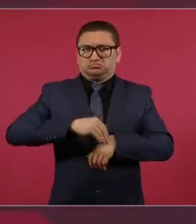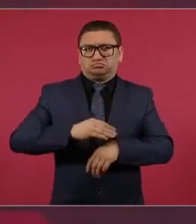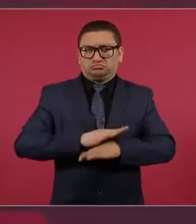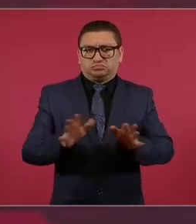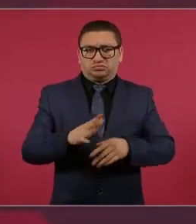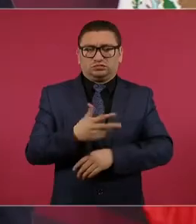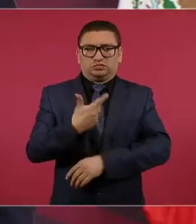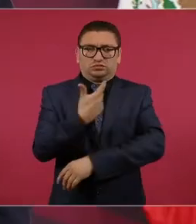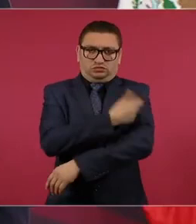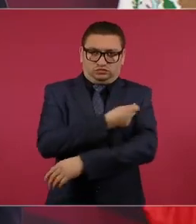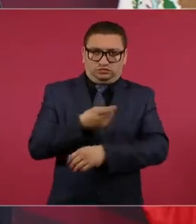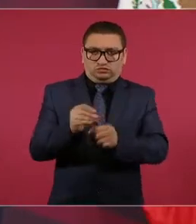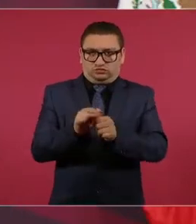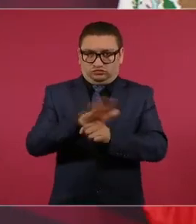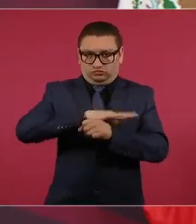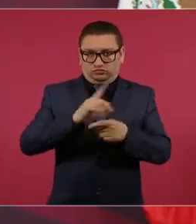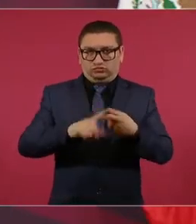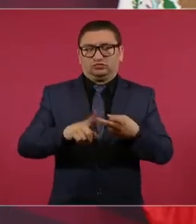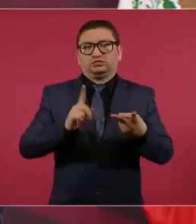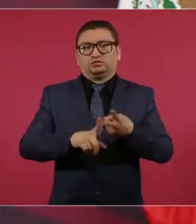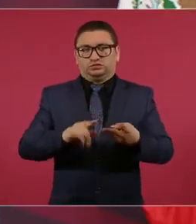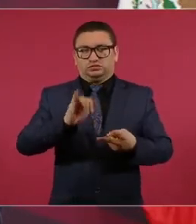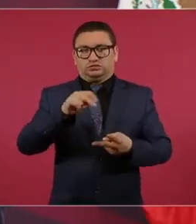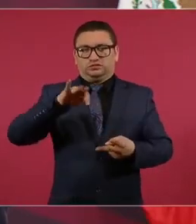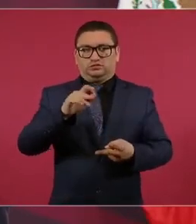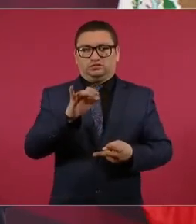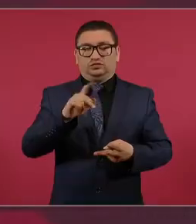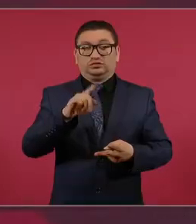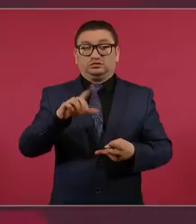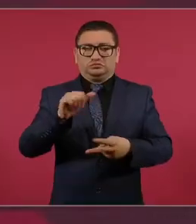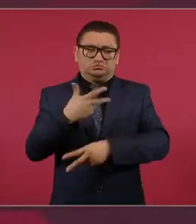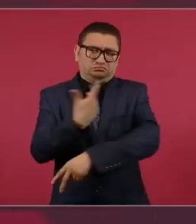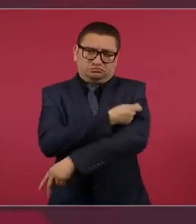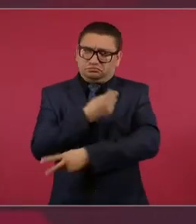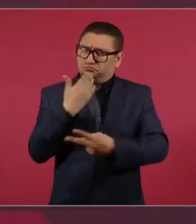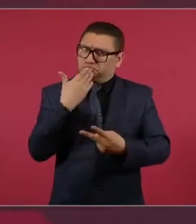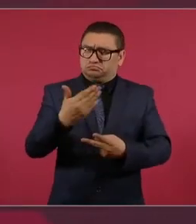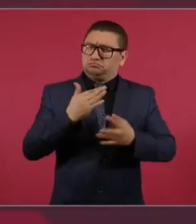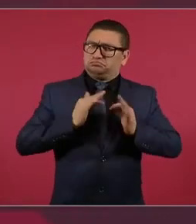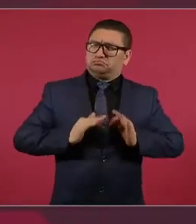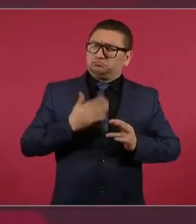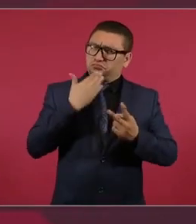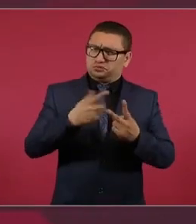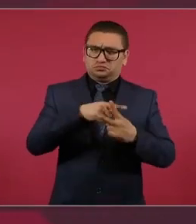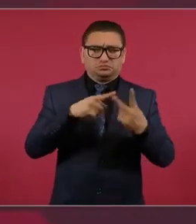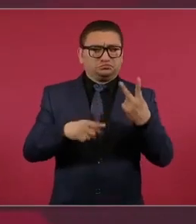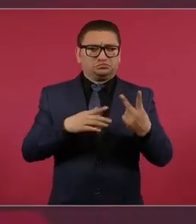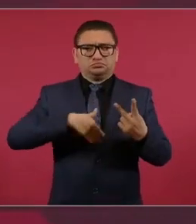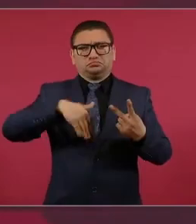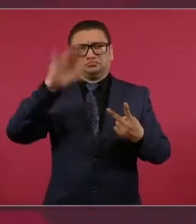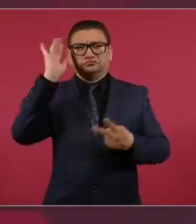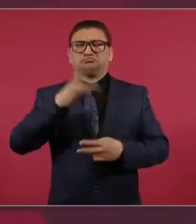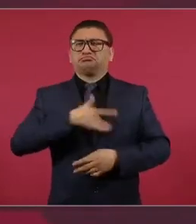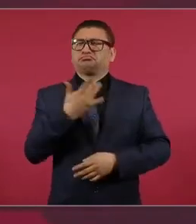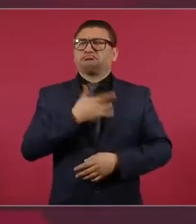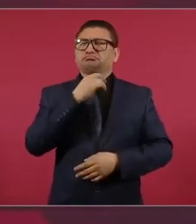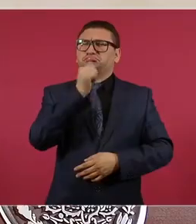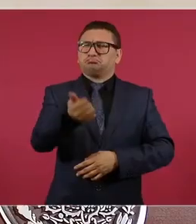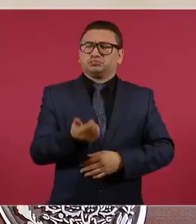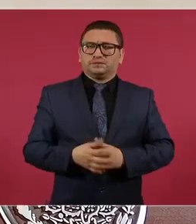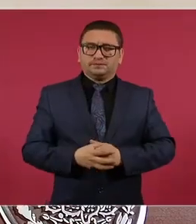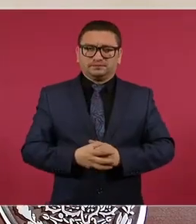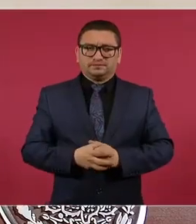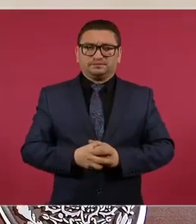la de covid y la de influenza y muy bien ni siquiera tuve